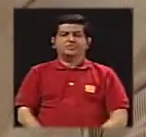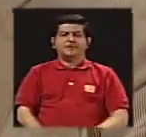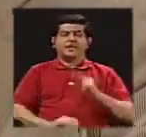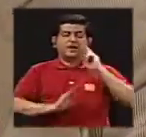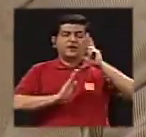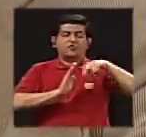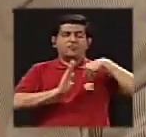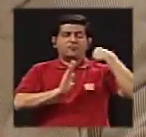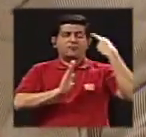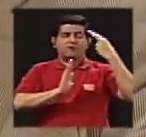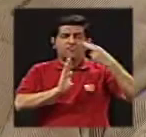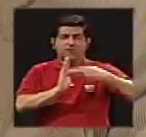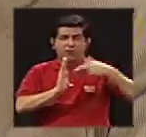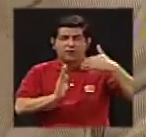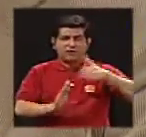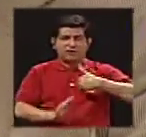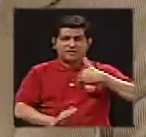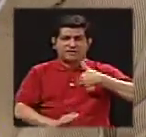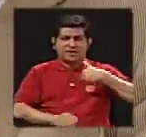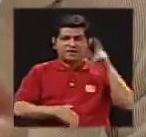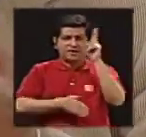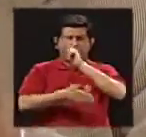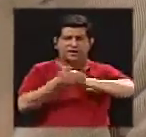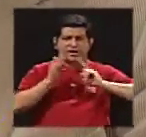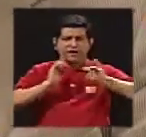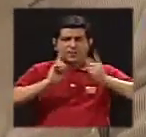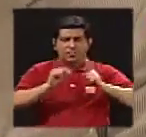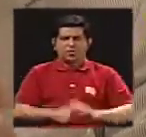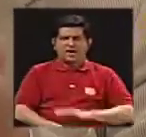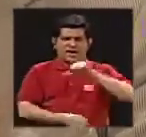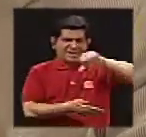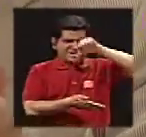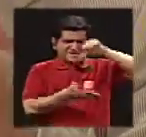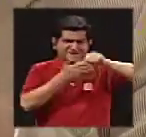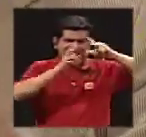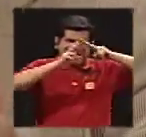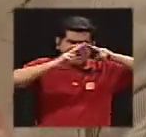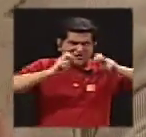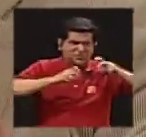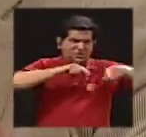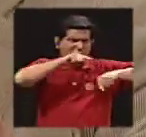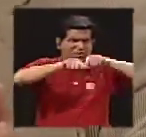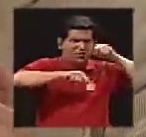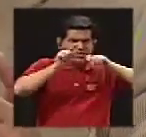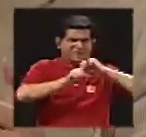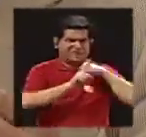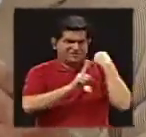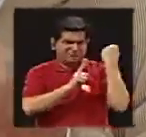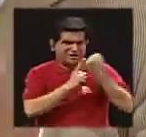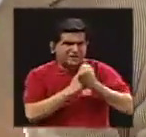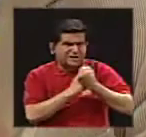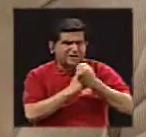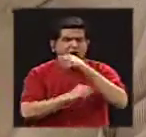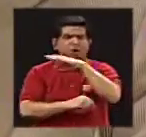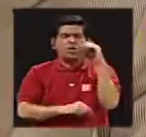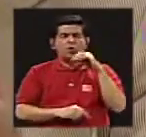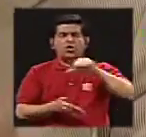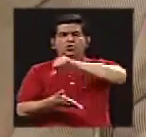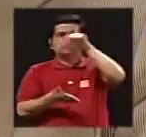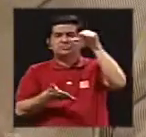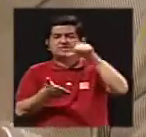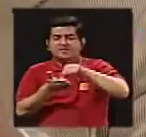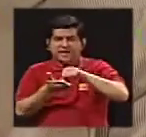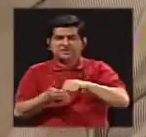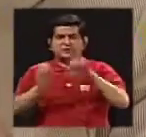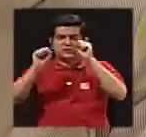papel que deben jugar las universidades deben ser centros de análisis y de crítica de la sociedad o deben ser centros